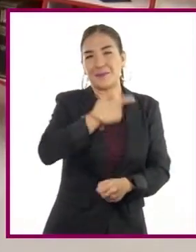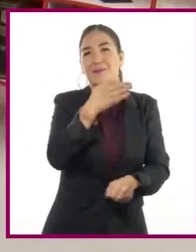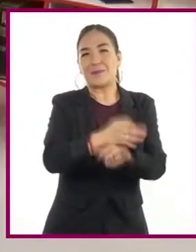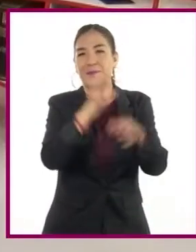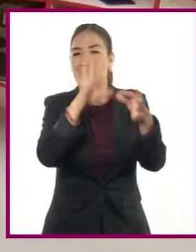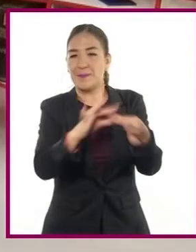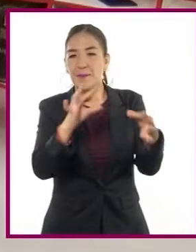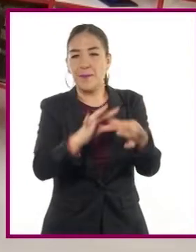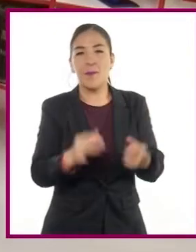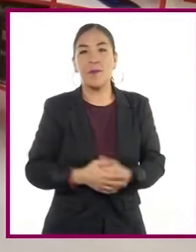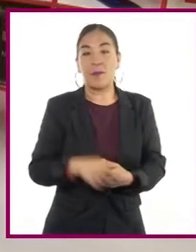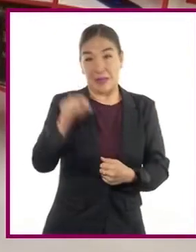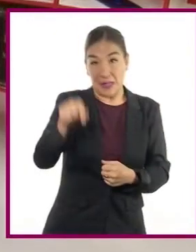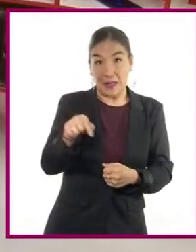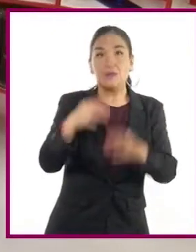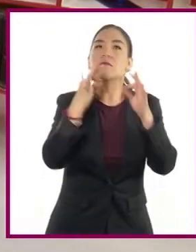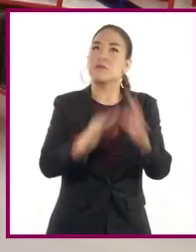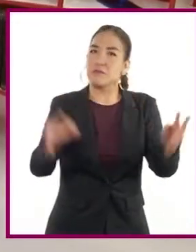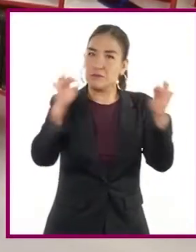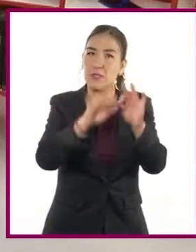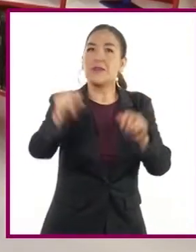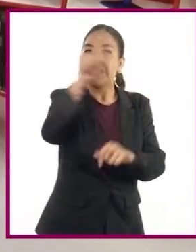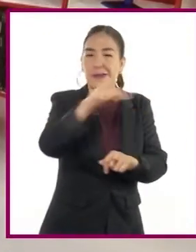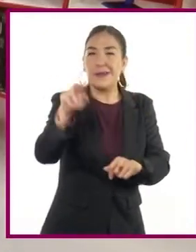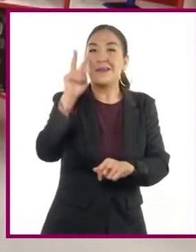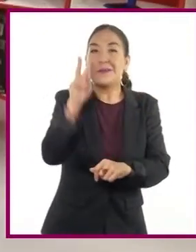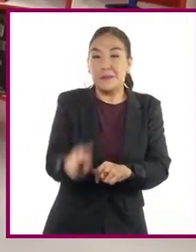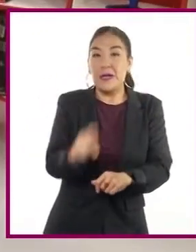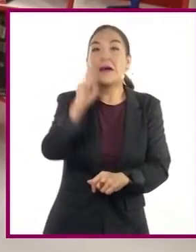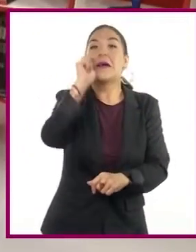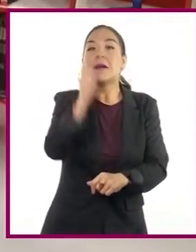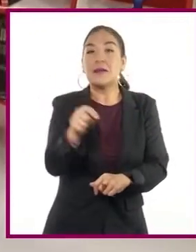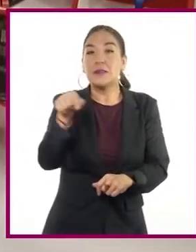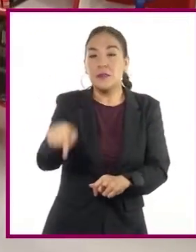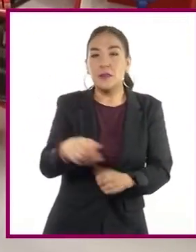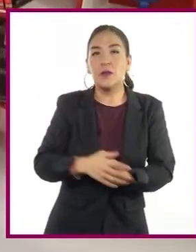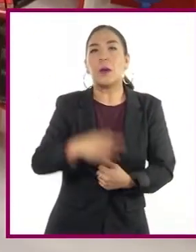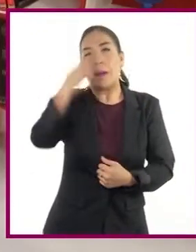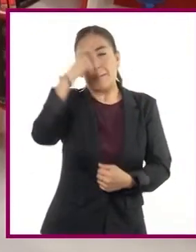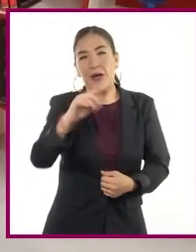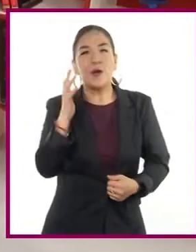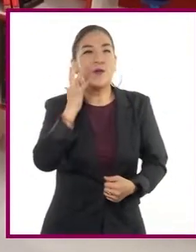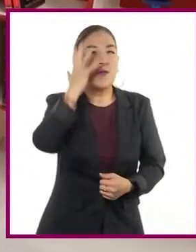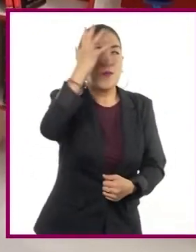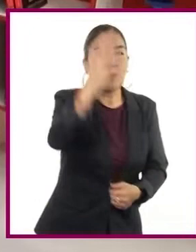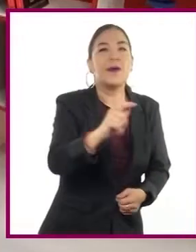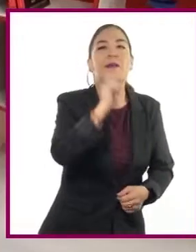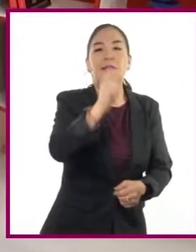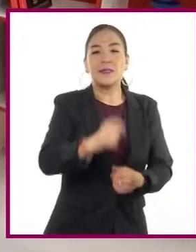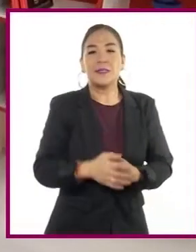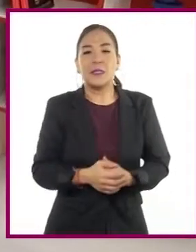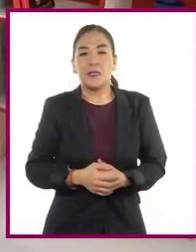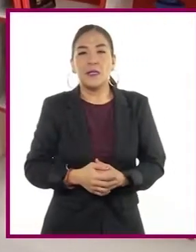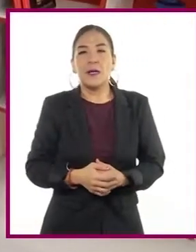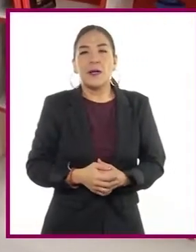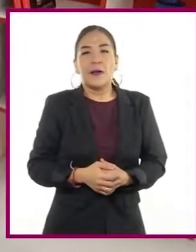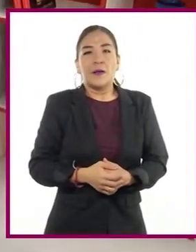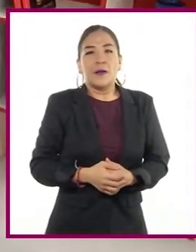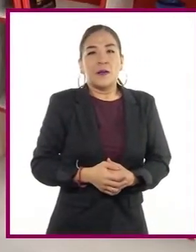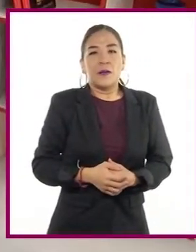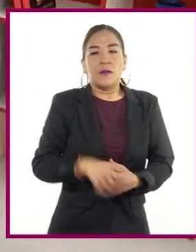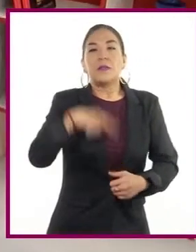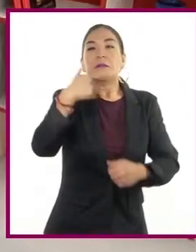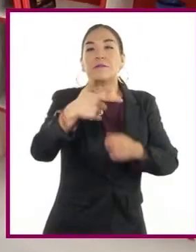Este paso es de suma importancia, ya que determinará el futuro de los siguientes que son parte del